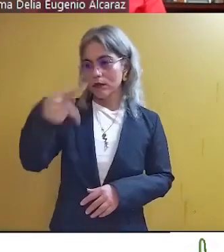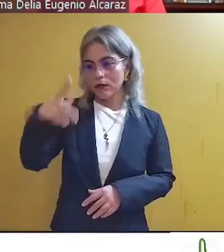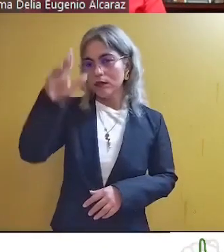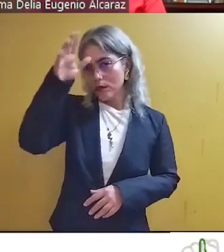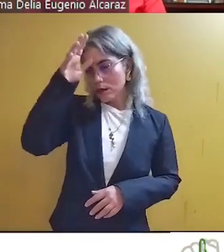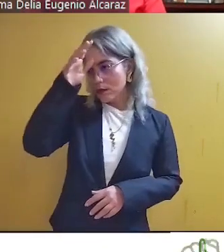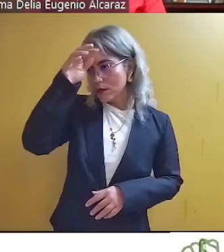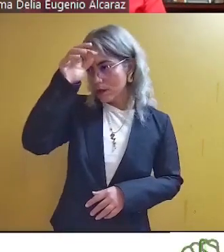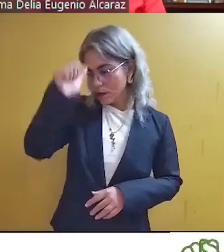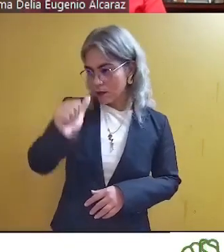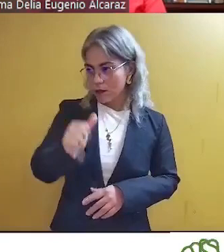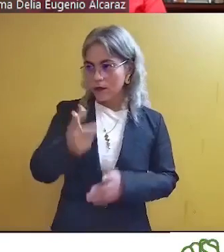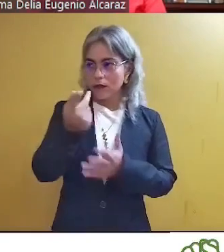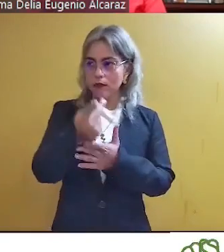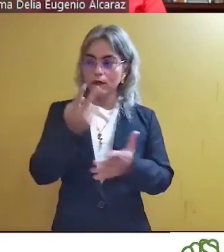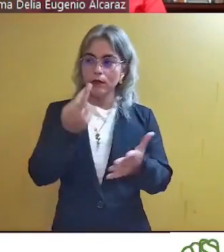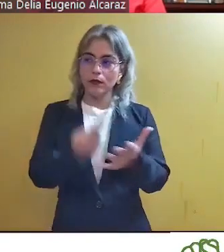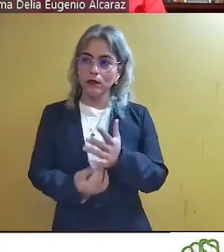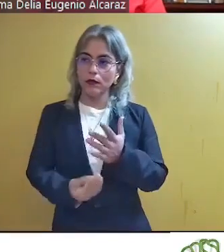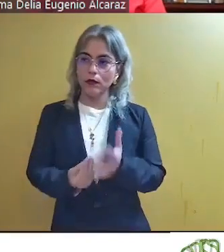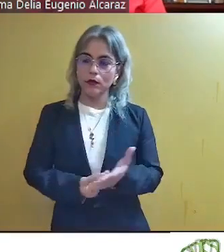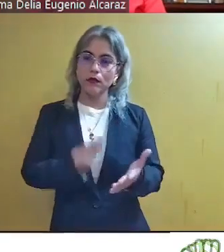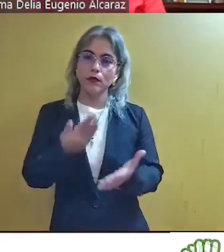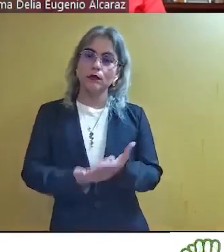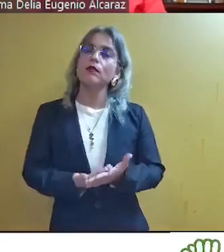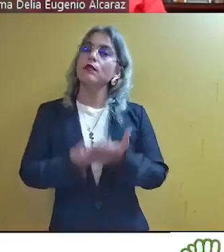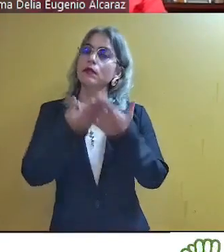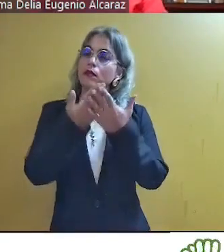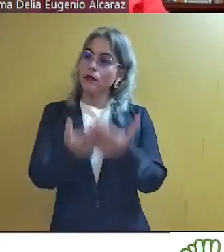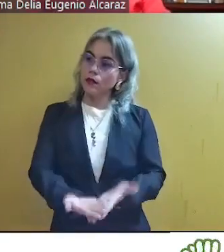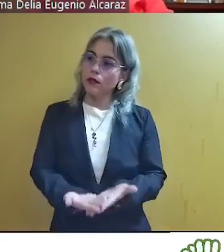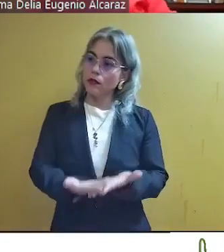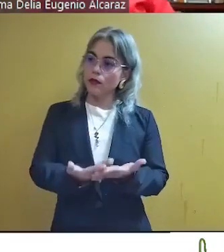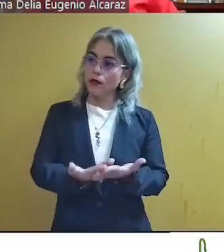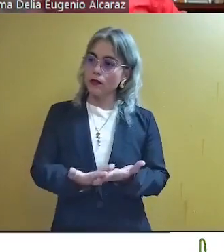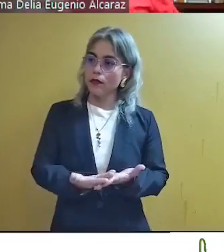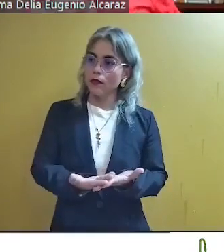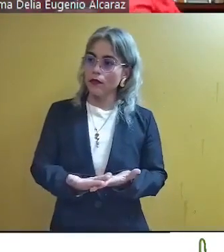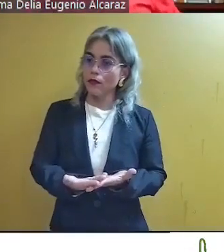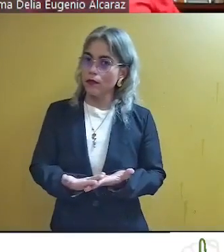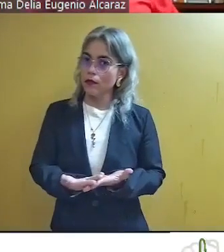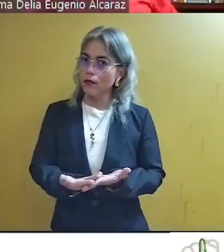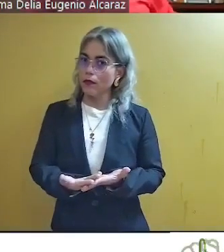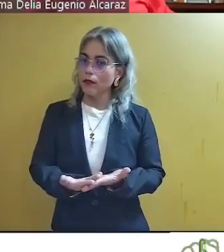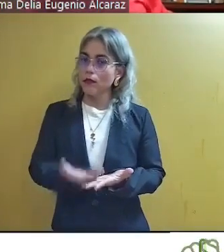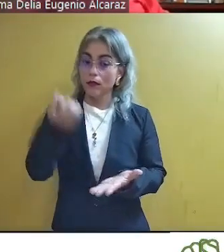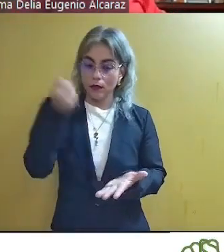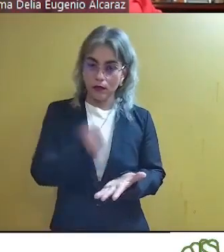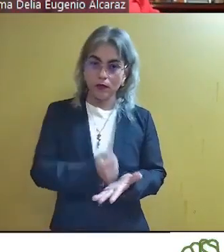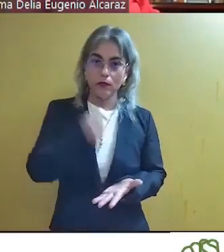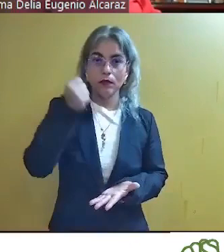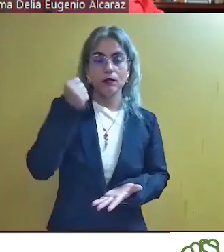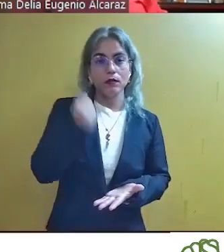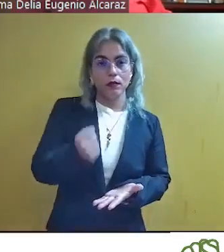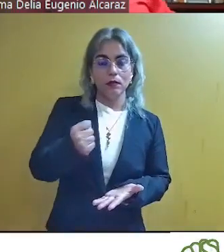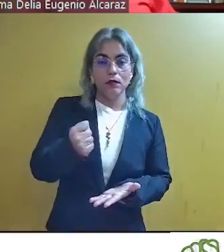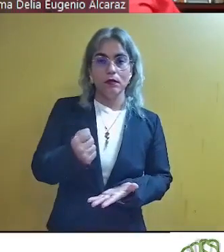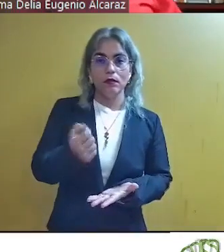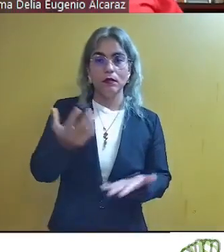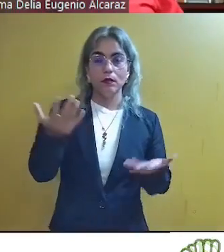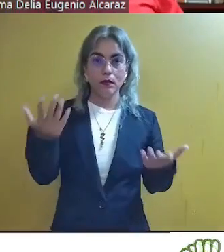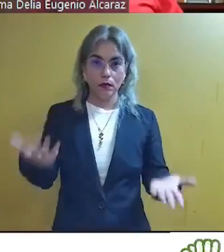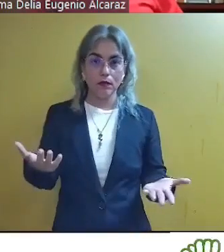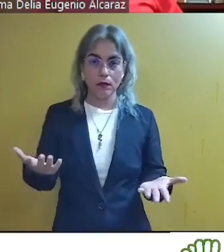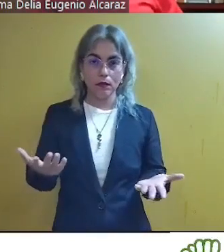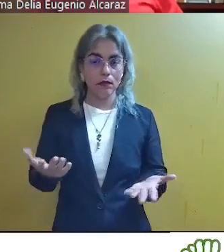porque en el proyecto que se nos propone no se da valor probatorio a ese dictamen, multicitado